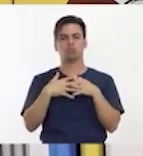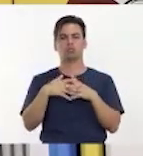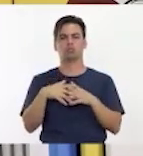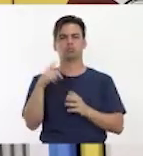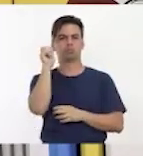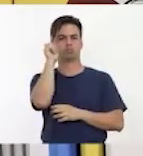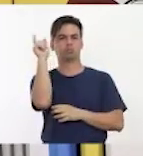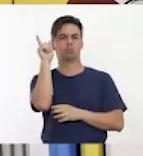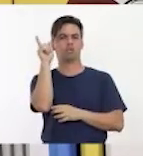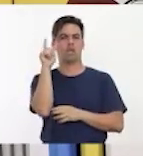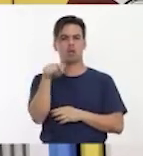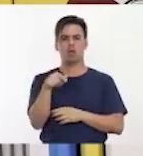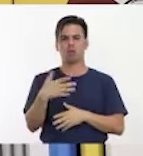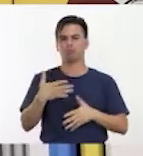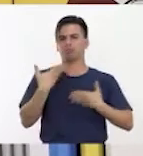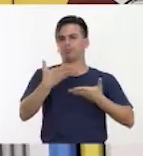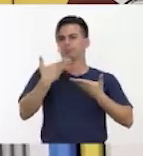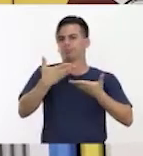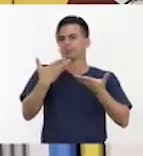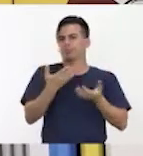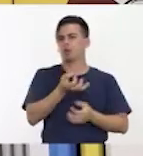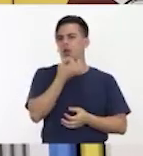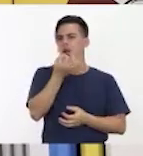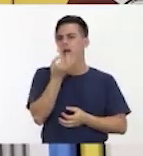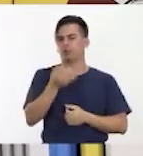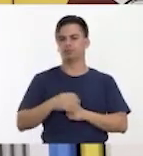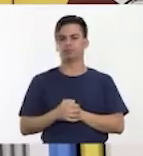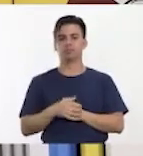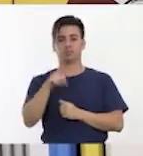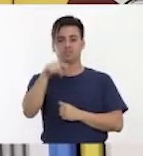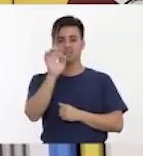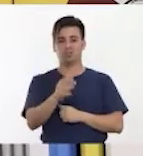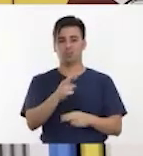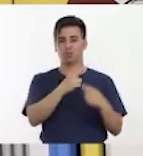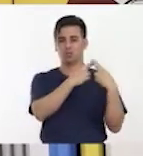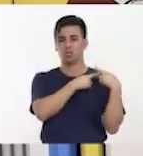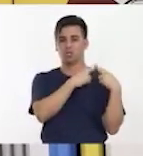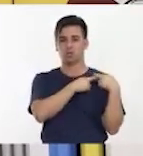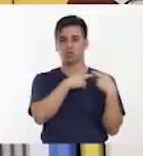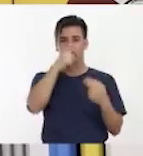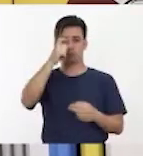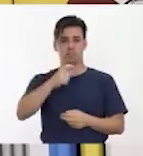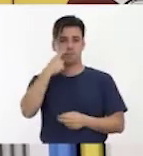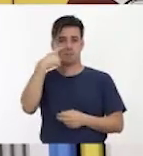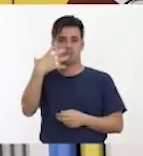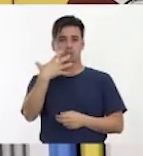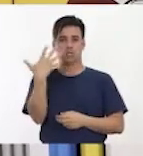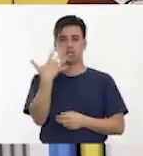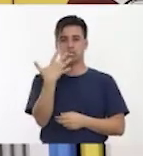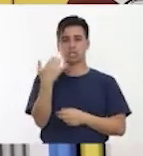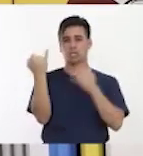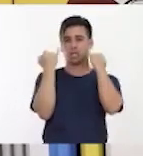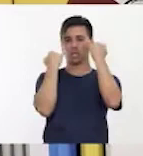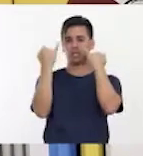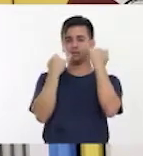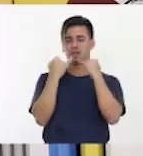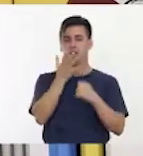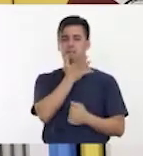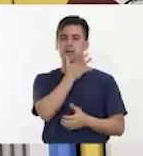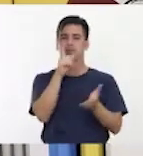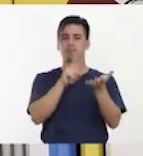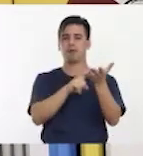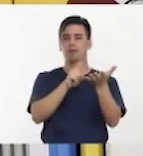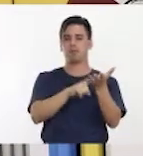idea. Por esta razón, es reconocido como el padre del panamericanismo. En pantalla vemos imágenes de James